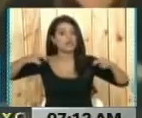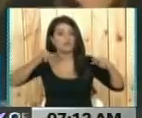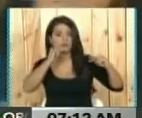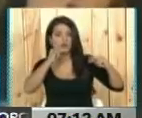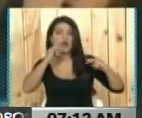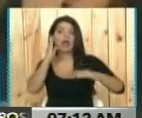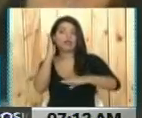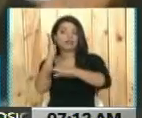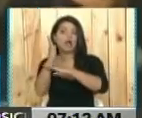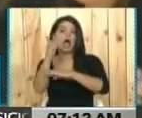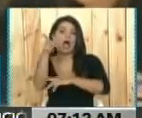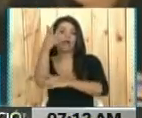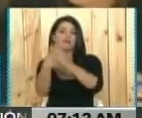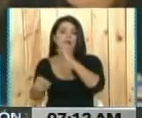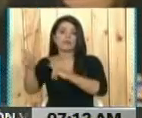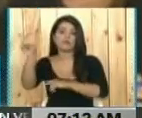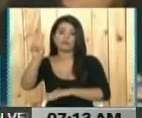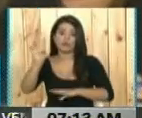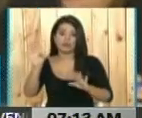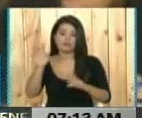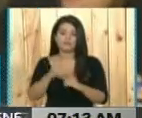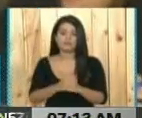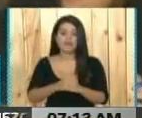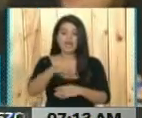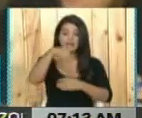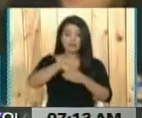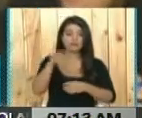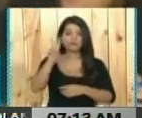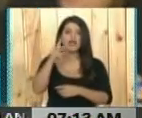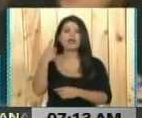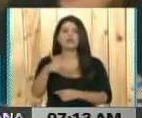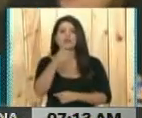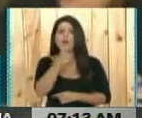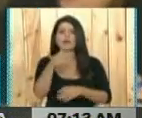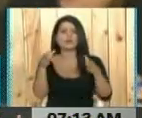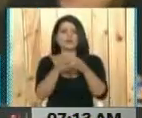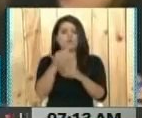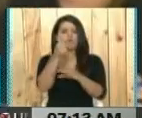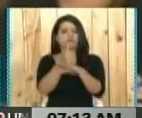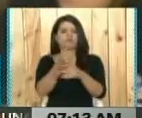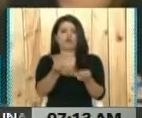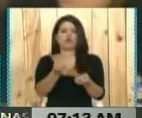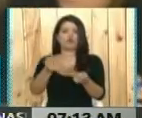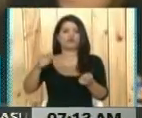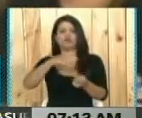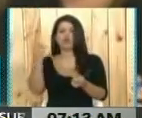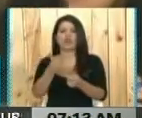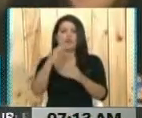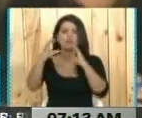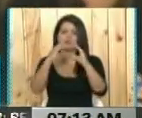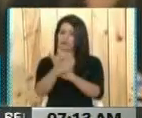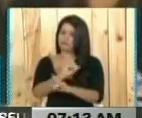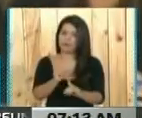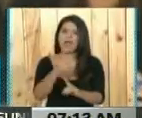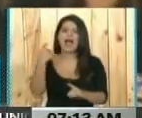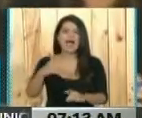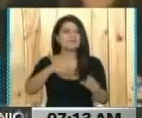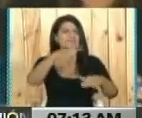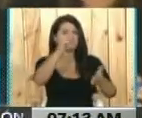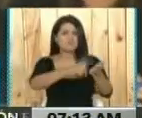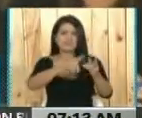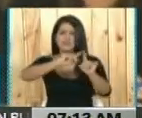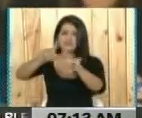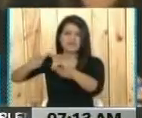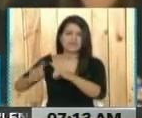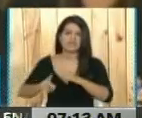Venezuela no hay monopolios ni oligopolios mediáticos. Existen más de 1.000 emisoras de radio y televisión. Del total de permisos otorgados